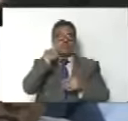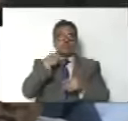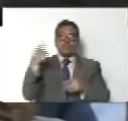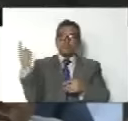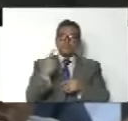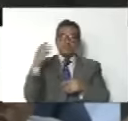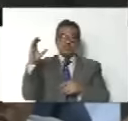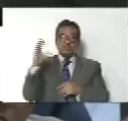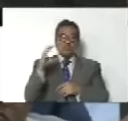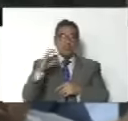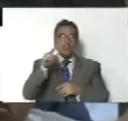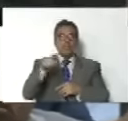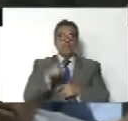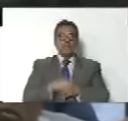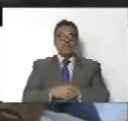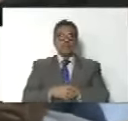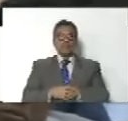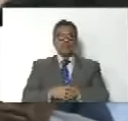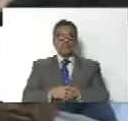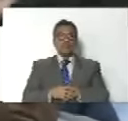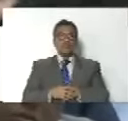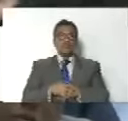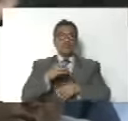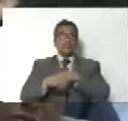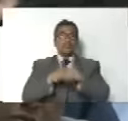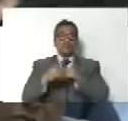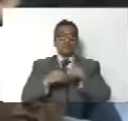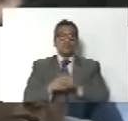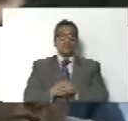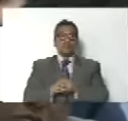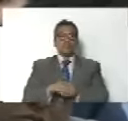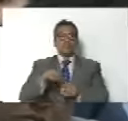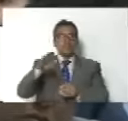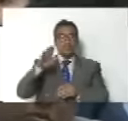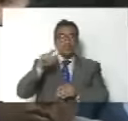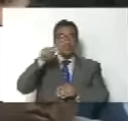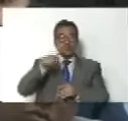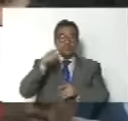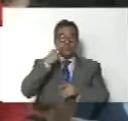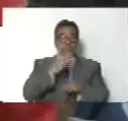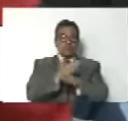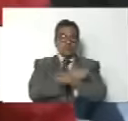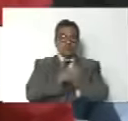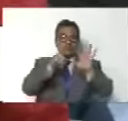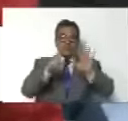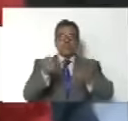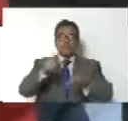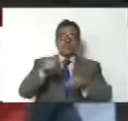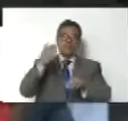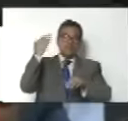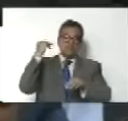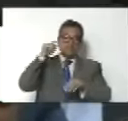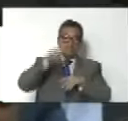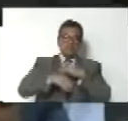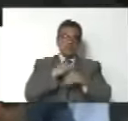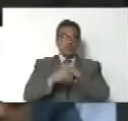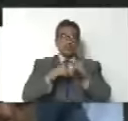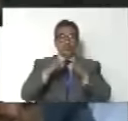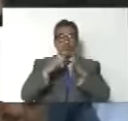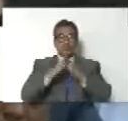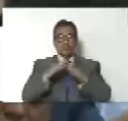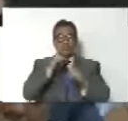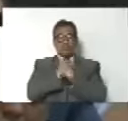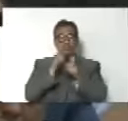a Caracas a cumplir el compromiso que previamente 6 meses antes había hecho con la clase